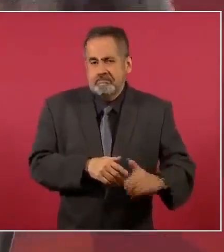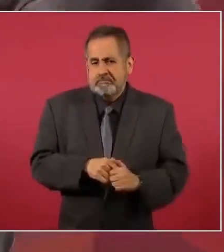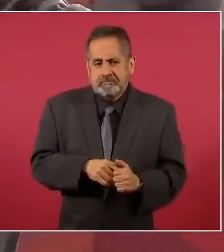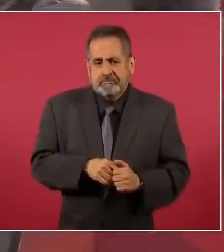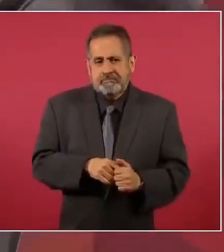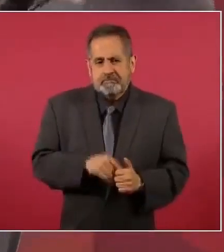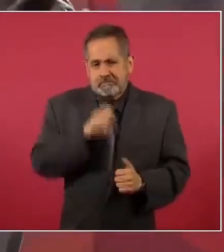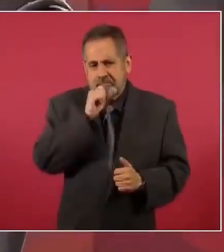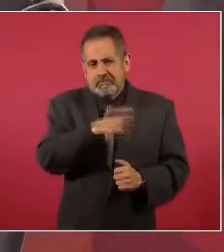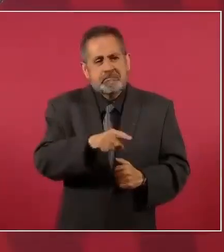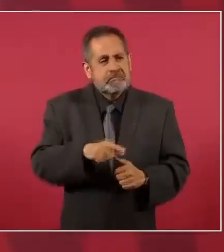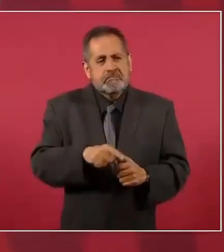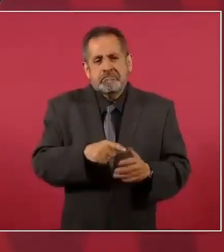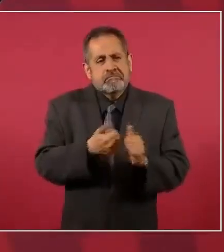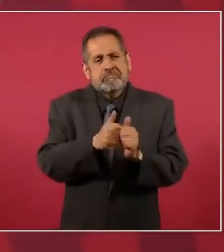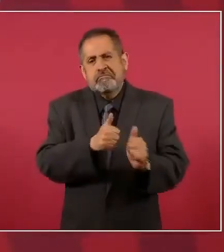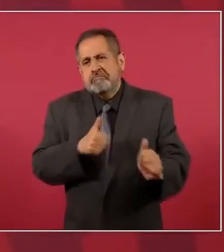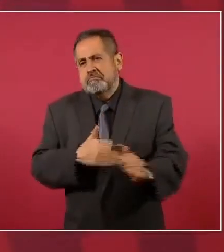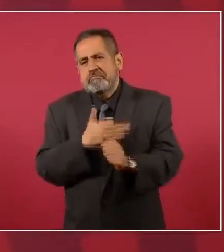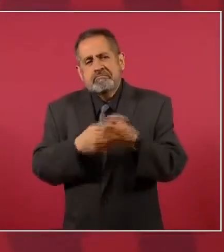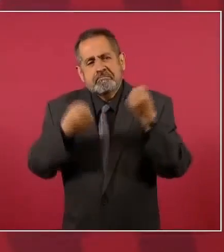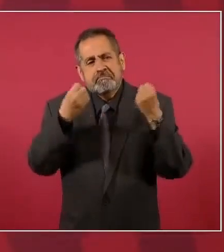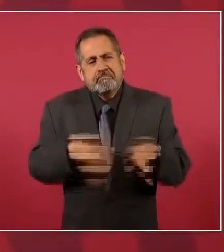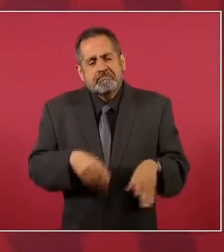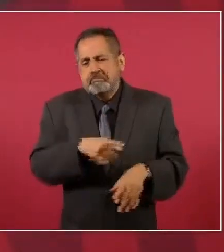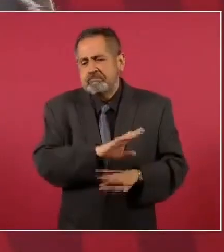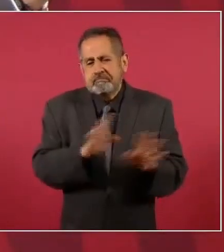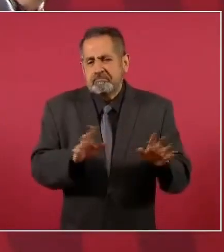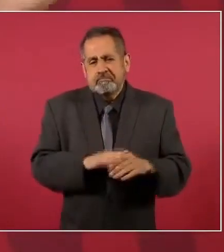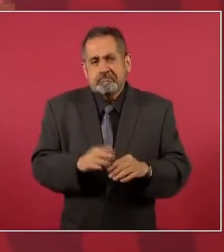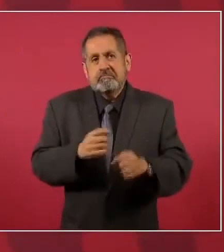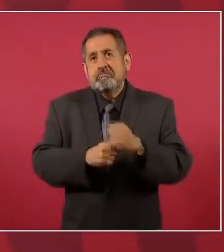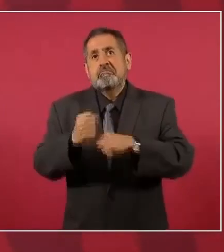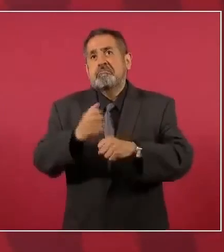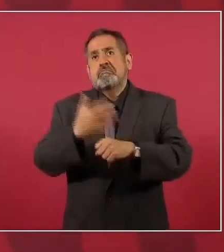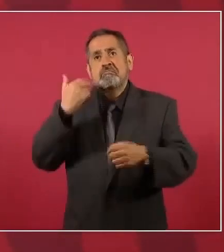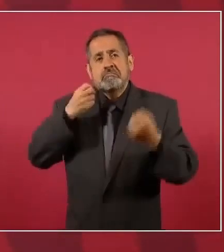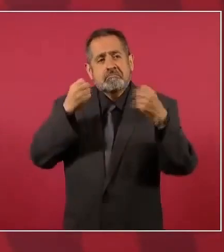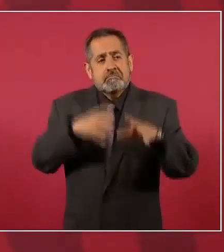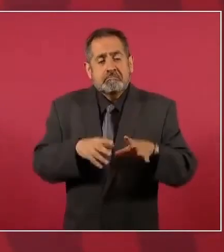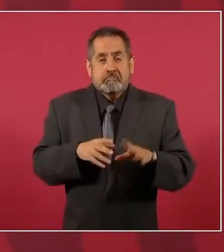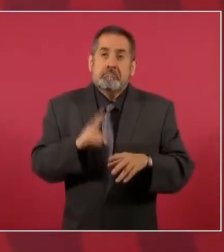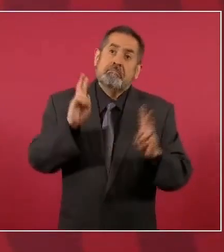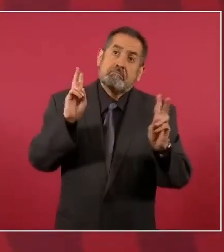el mismo atraso de siglos